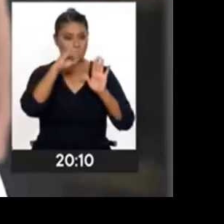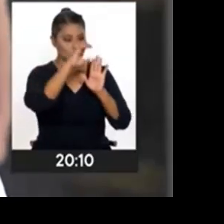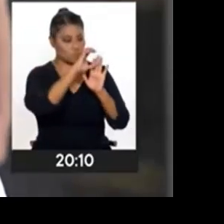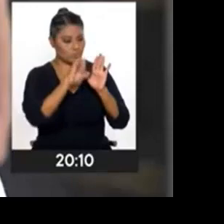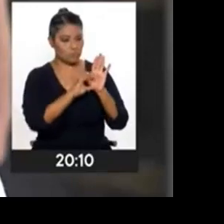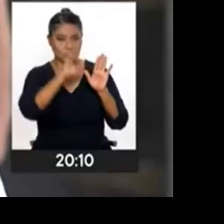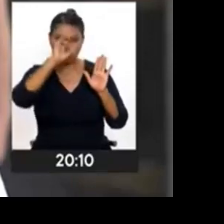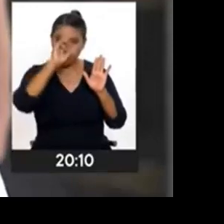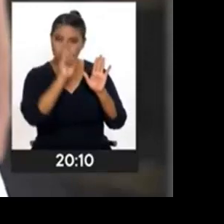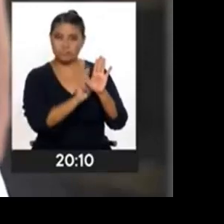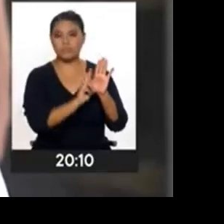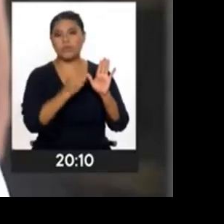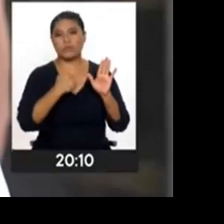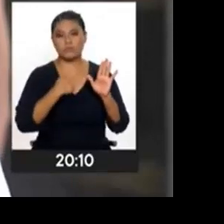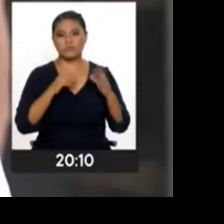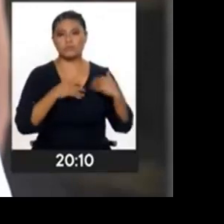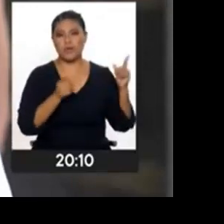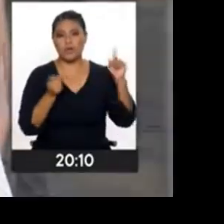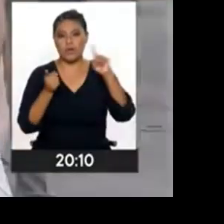información con nosotros será hasta la próxima túpalanchisca